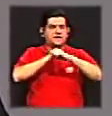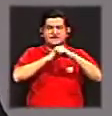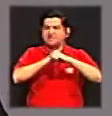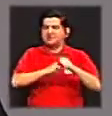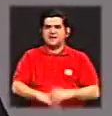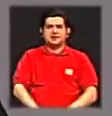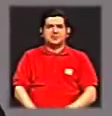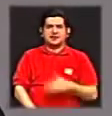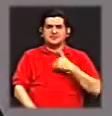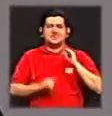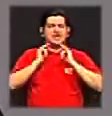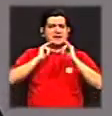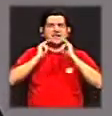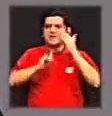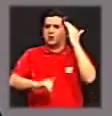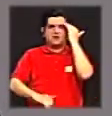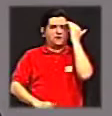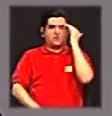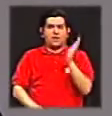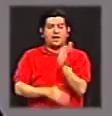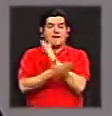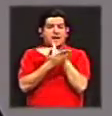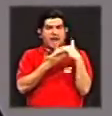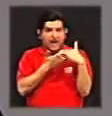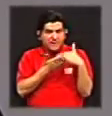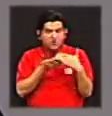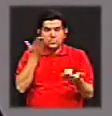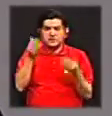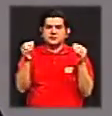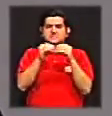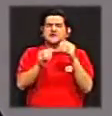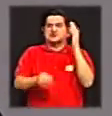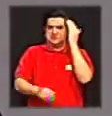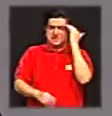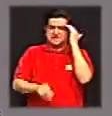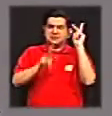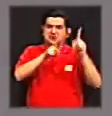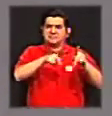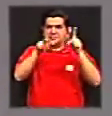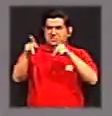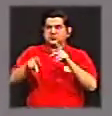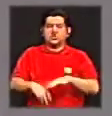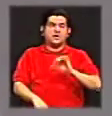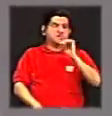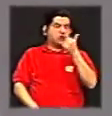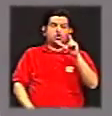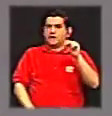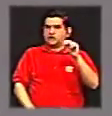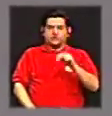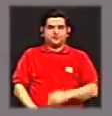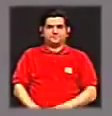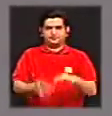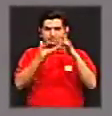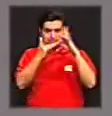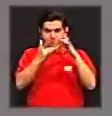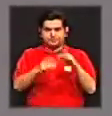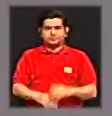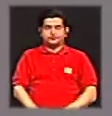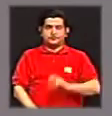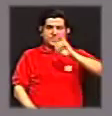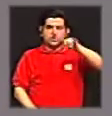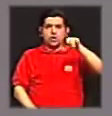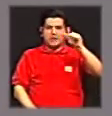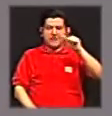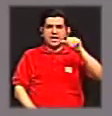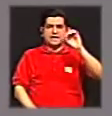son uniformemente conocidas. Hay unas campañas mucho más conocidas por las personas que otras. En particular, la de Johnny